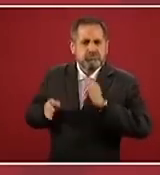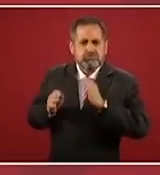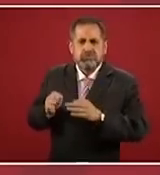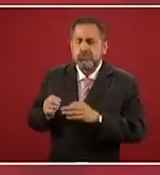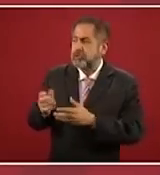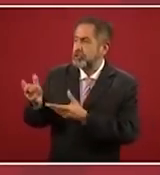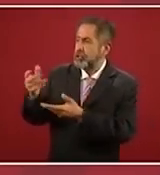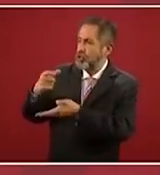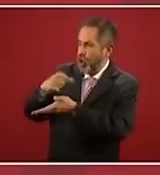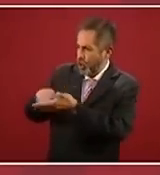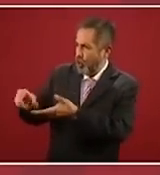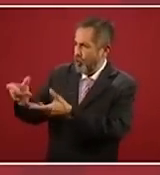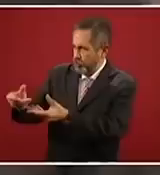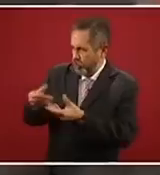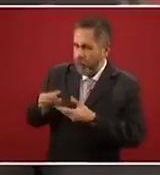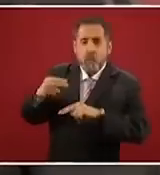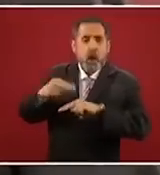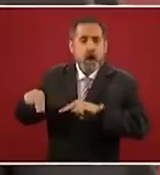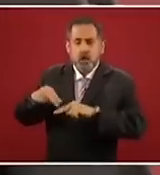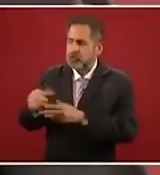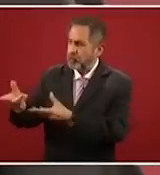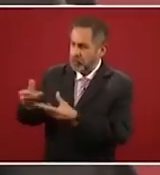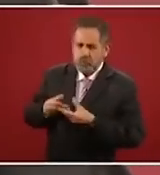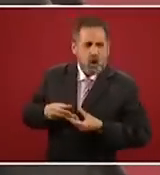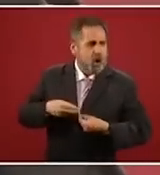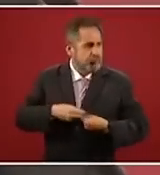dispersión, compra de boletos